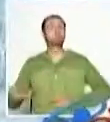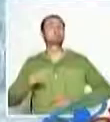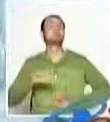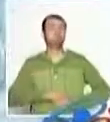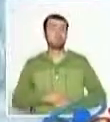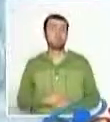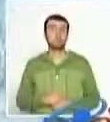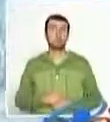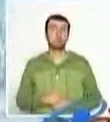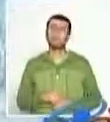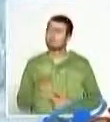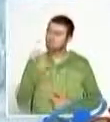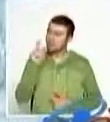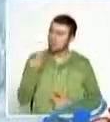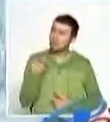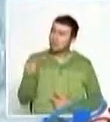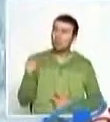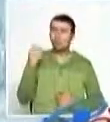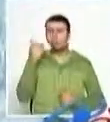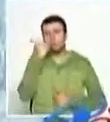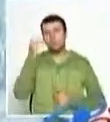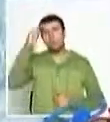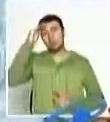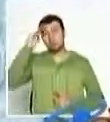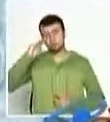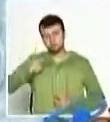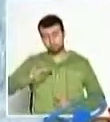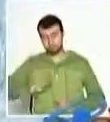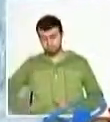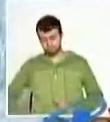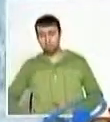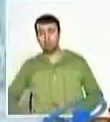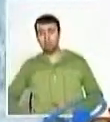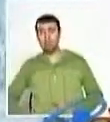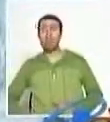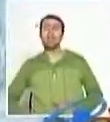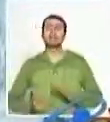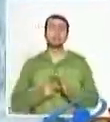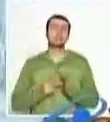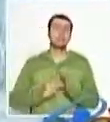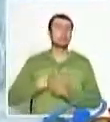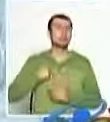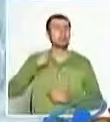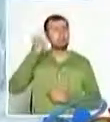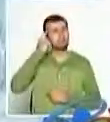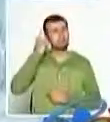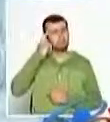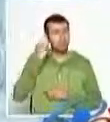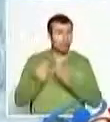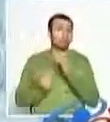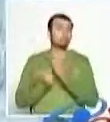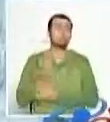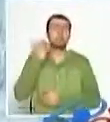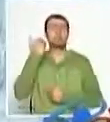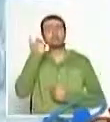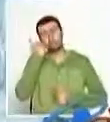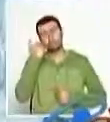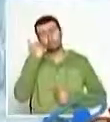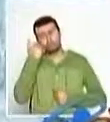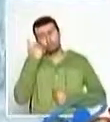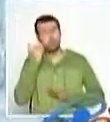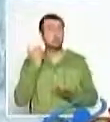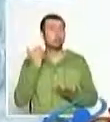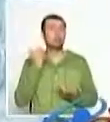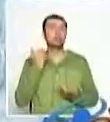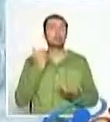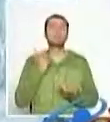hemos dicho que el hombre se enferma de arriba hacia abajo, significa que es la calidad de mi pensamiento el que hace que yo me enferme, pero